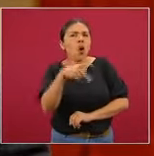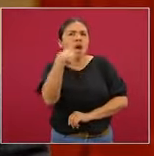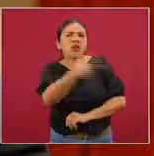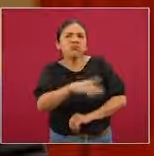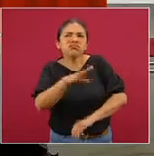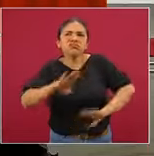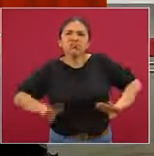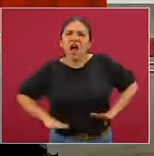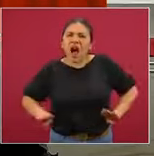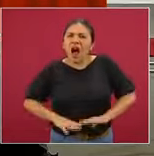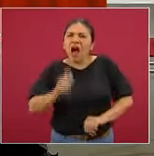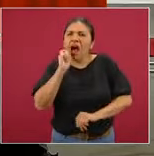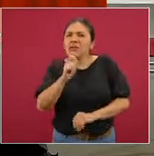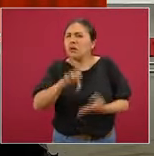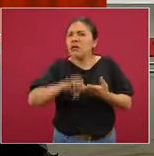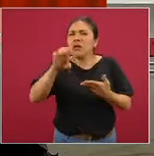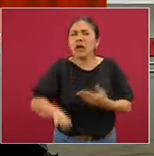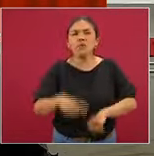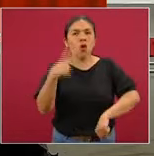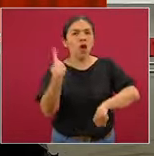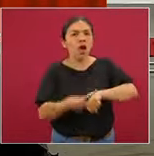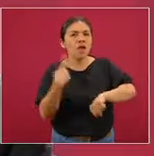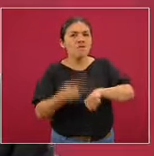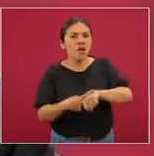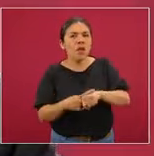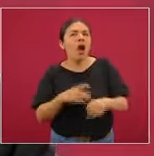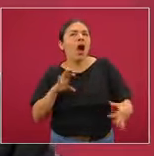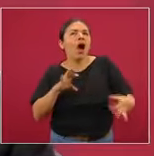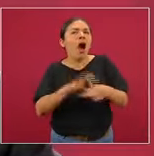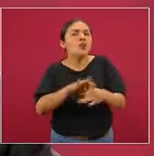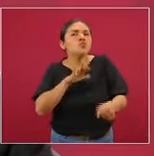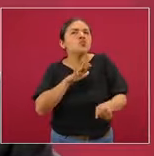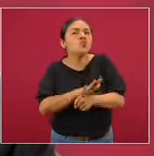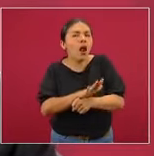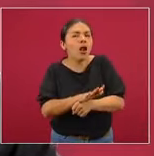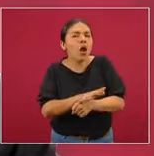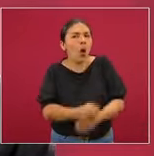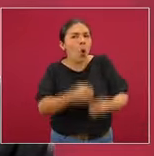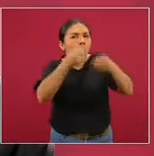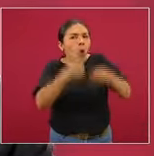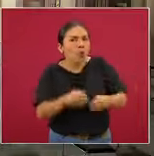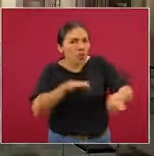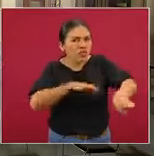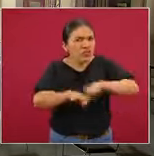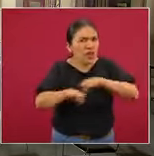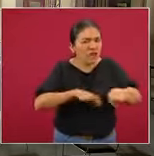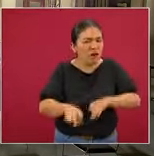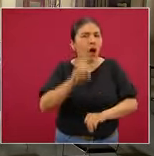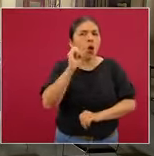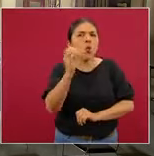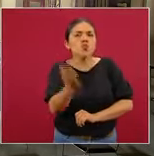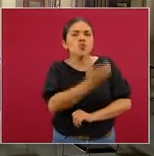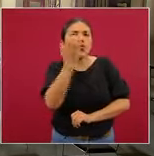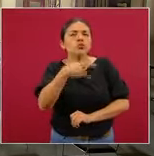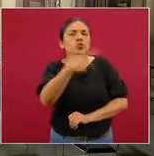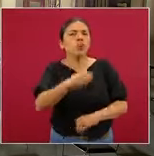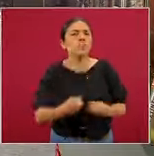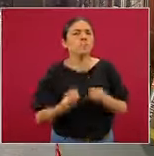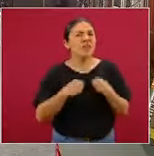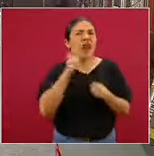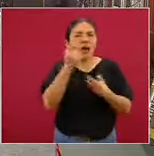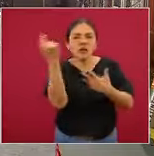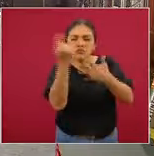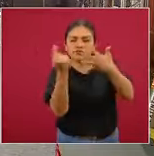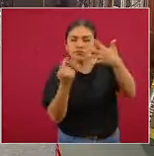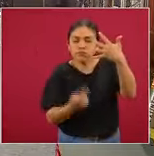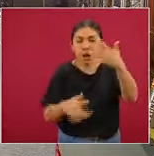ciertas características, por ejemplo, enfermedades asociadas, a la ocupación, a los hábitos de vida, etcétera? Y